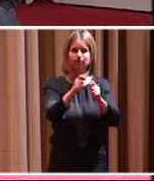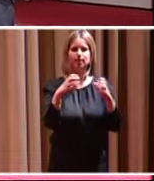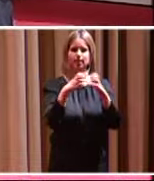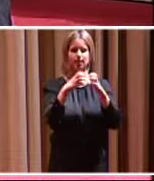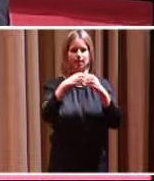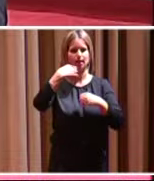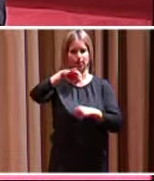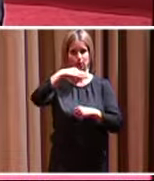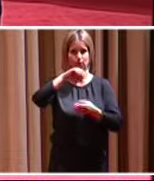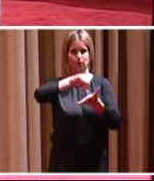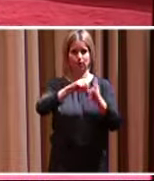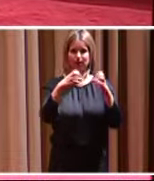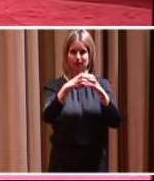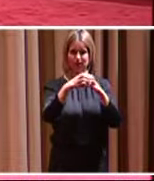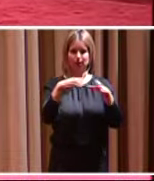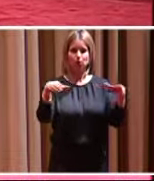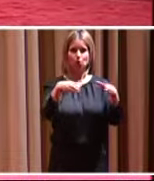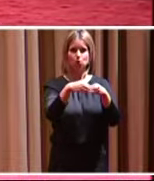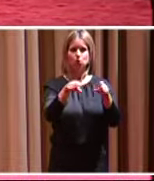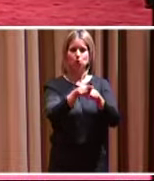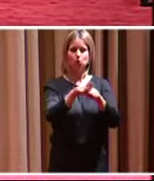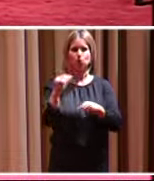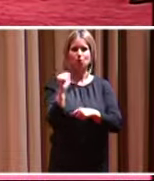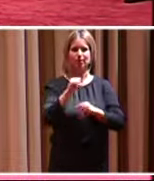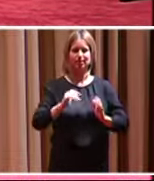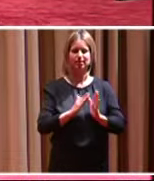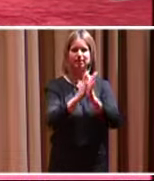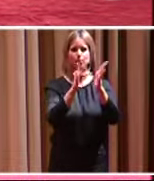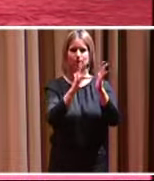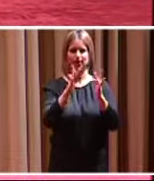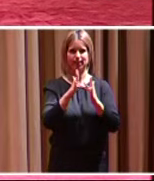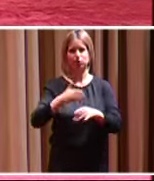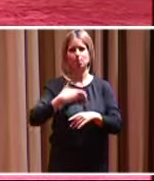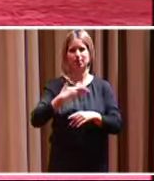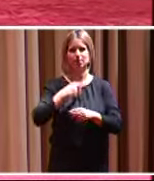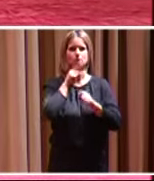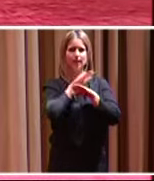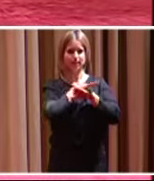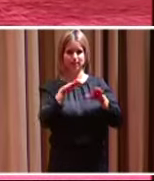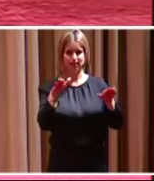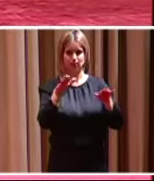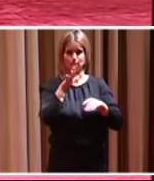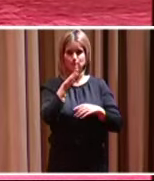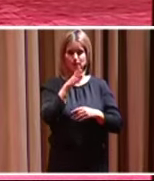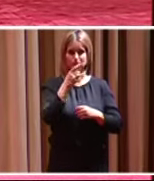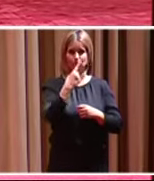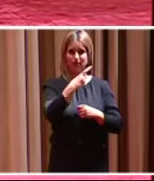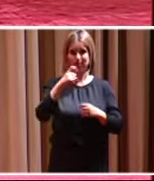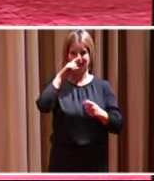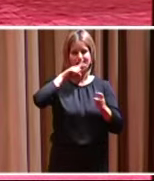Granada de Oro de la ciudad a la Cofradía del Santísimo Cristo de la Misericordia, Silencio, con motivo del